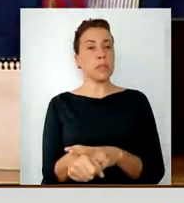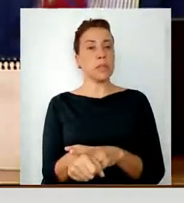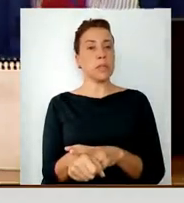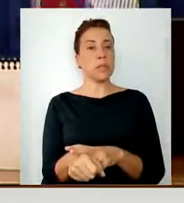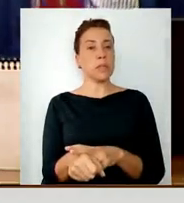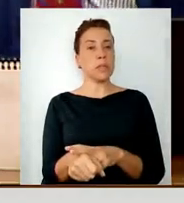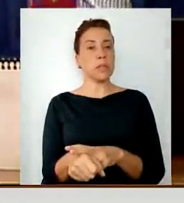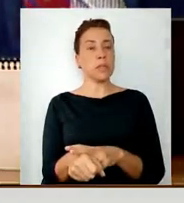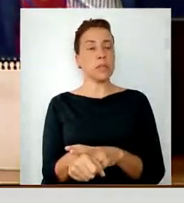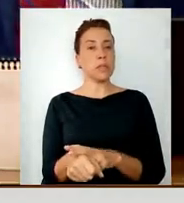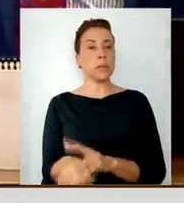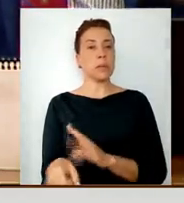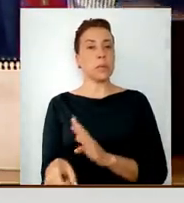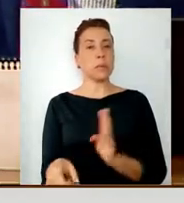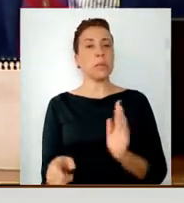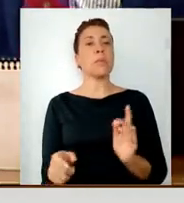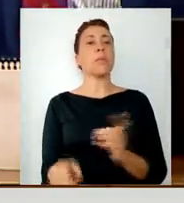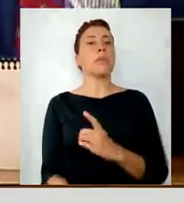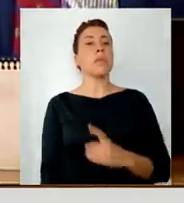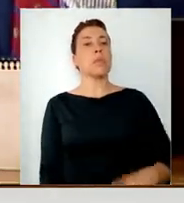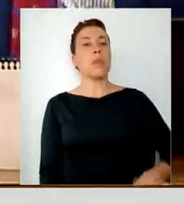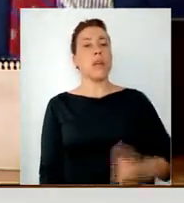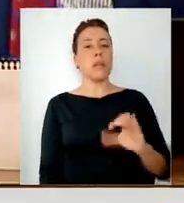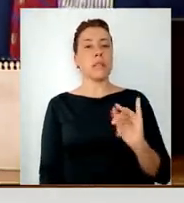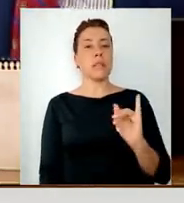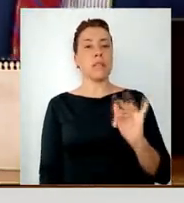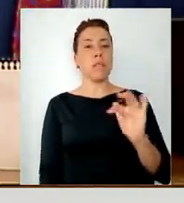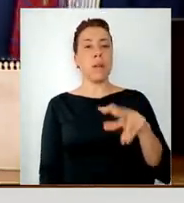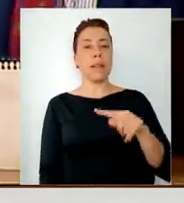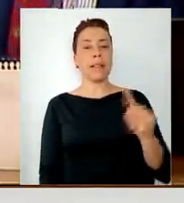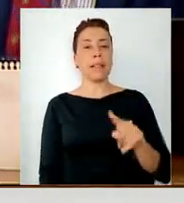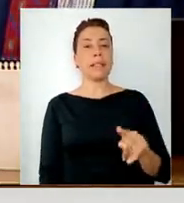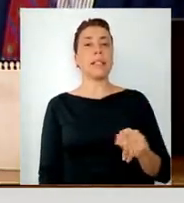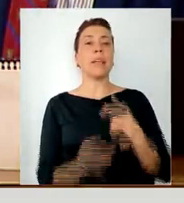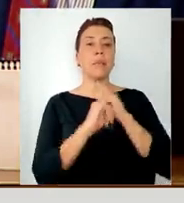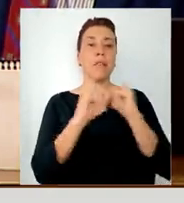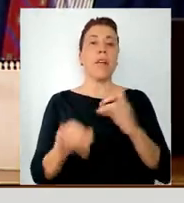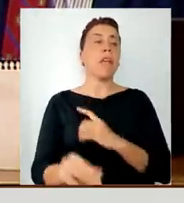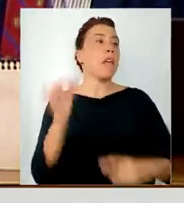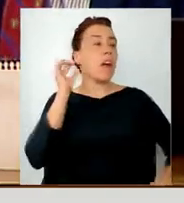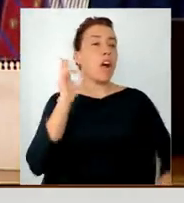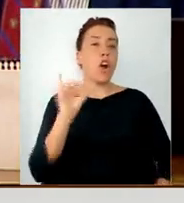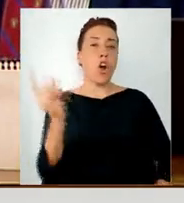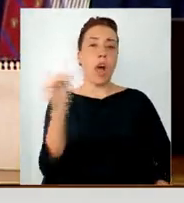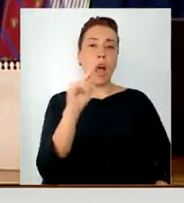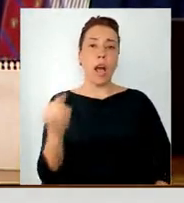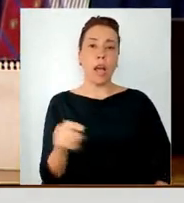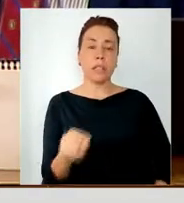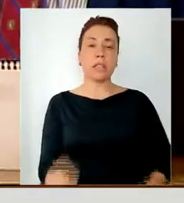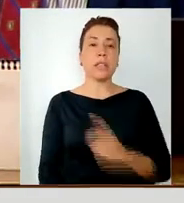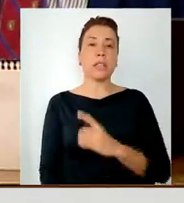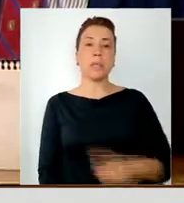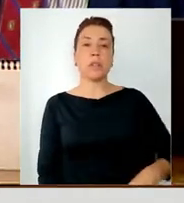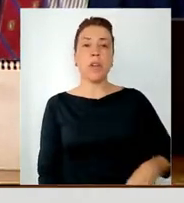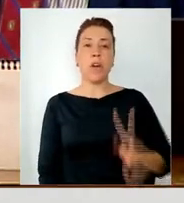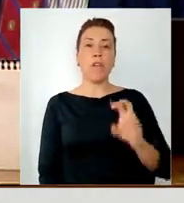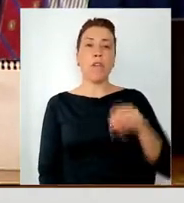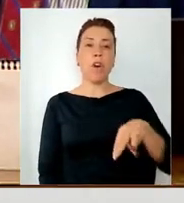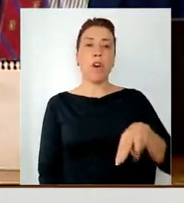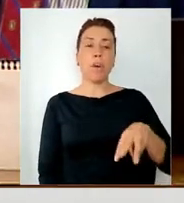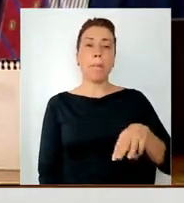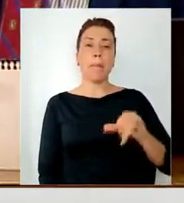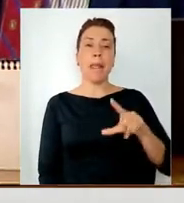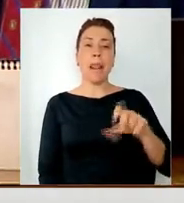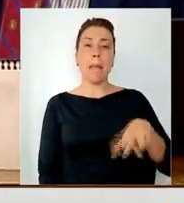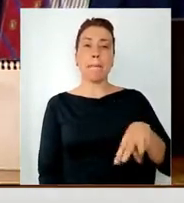Ricardo Cifuentes como informante la diputada Camila Rojas el diputado Gastón formulen Brook Miguel el